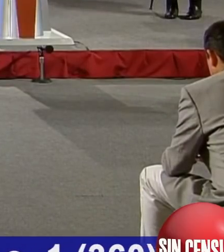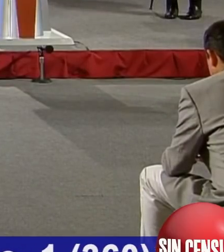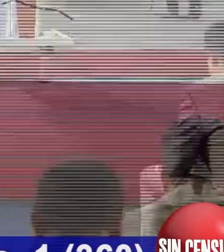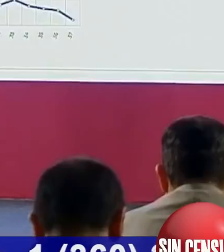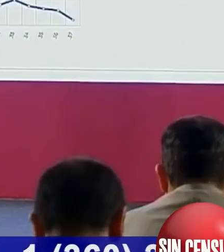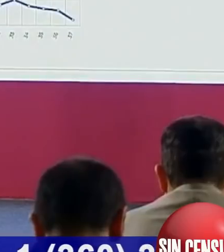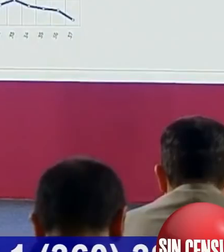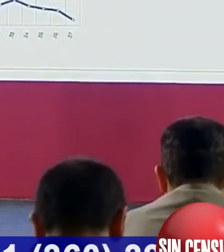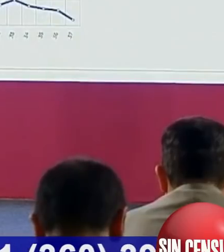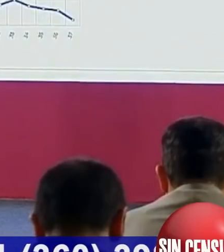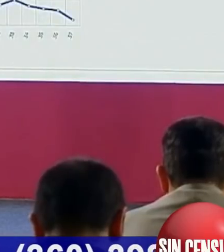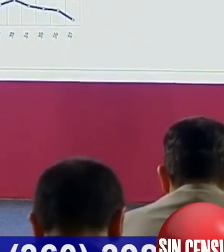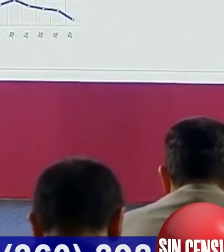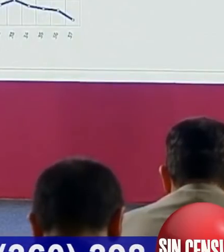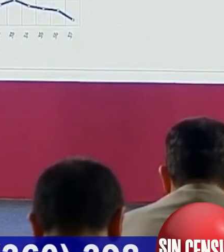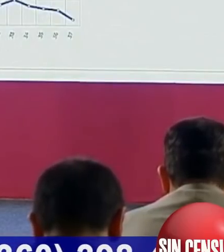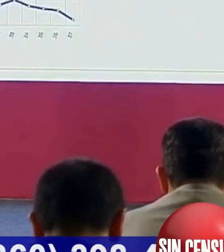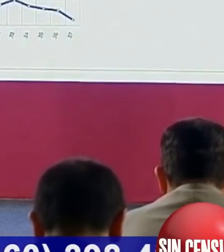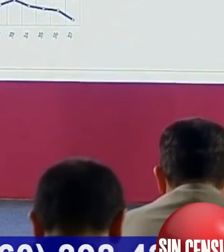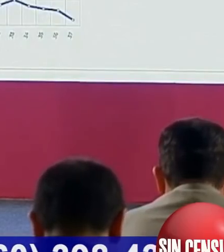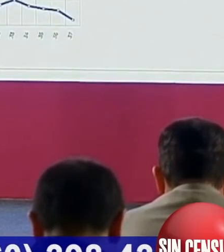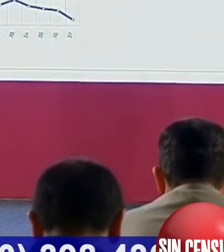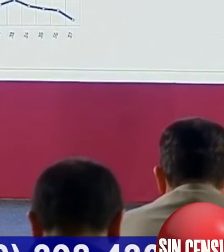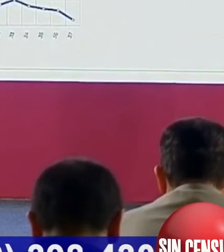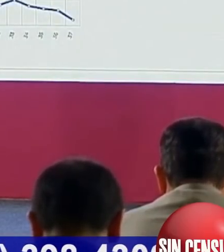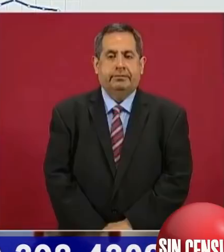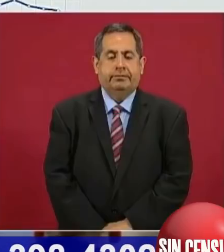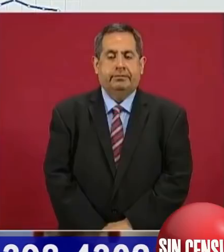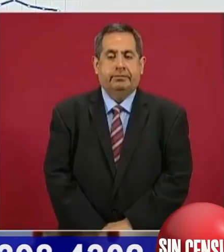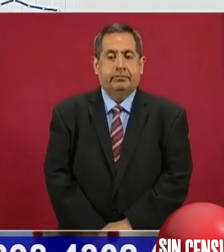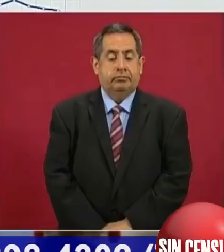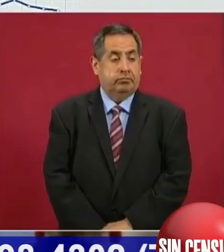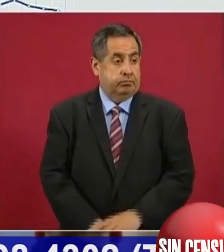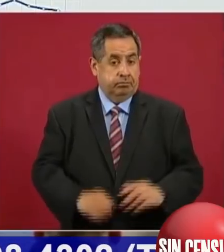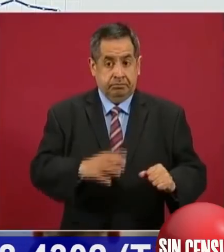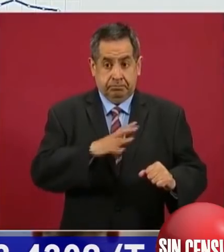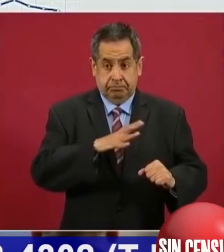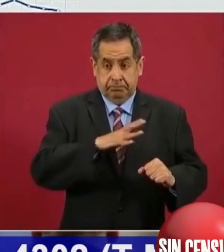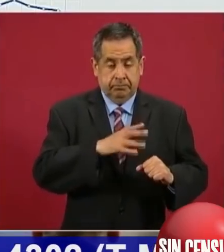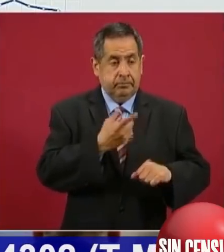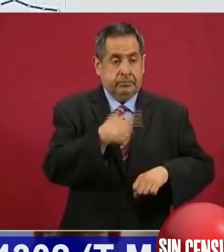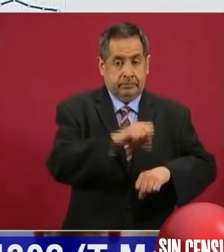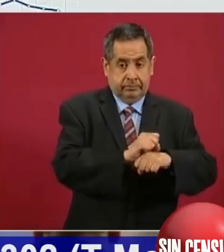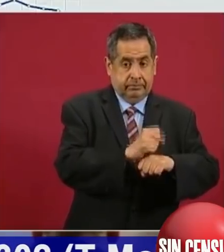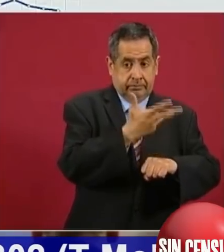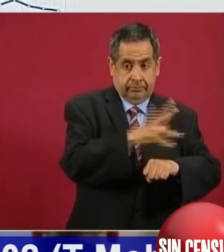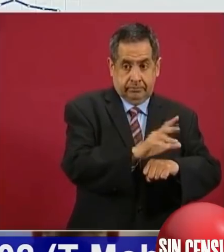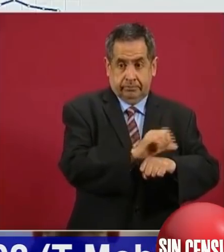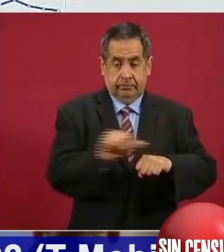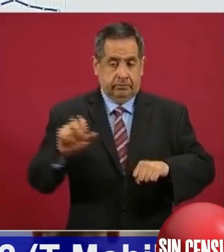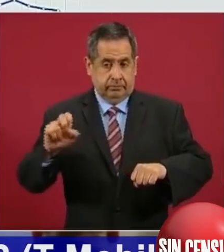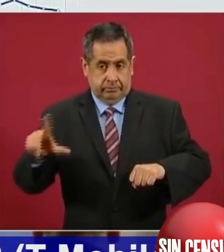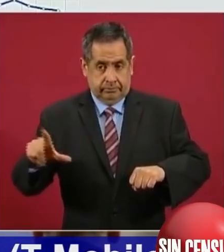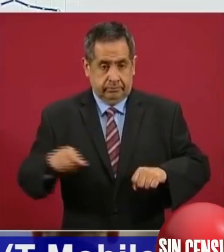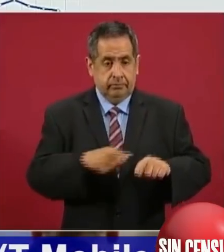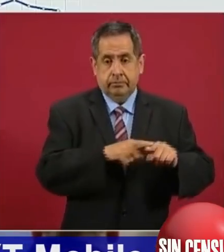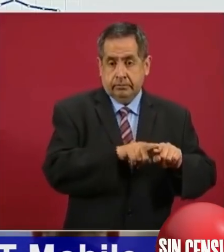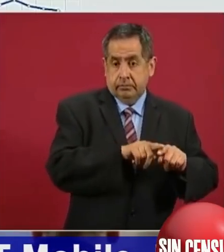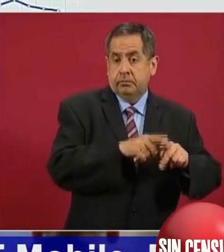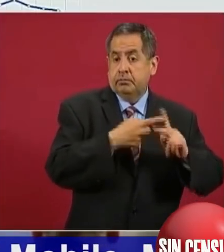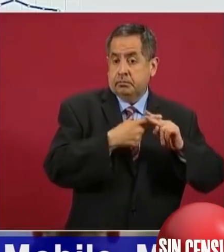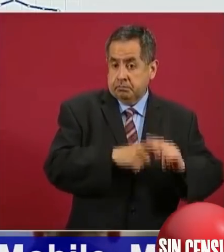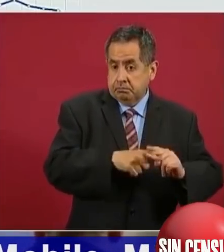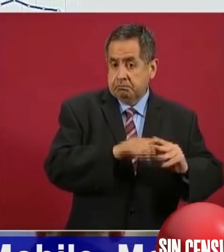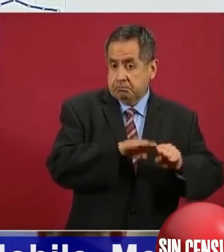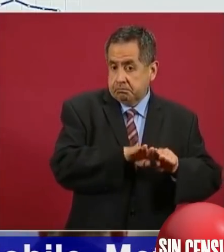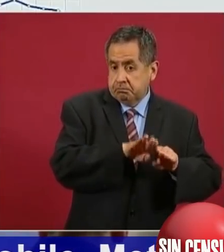semana 37 y tenemos este aumento. Esto quiere decir que va creciendo el número de personas contagiadas y el